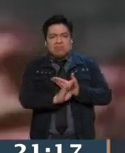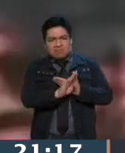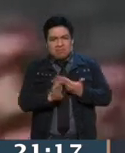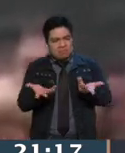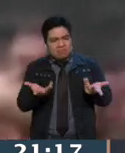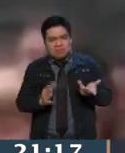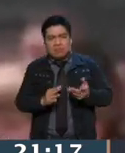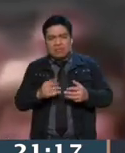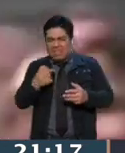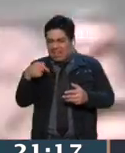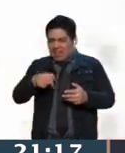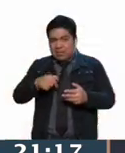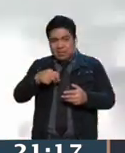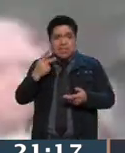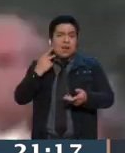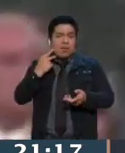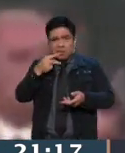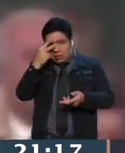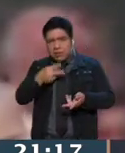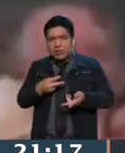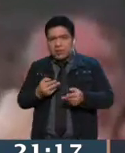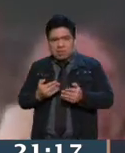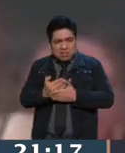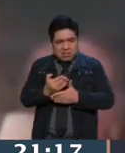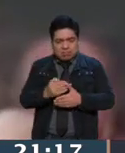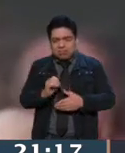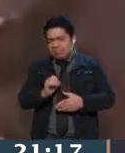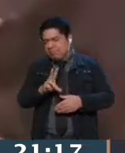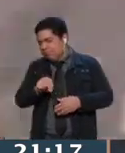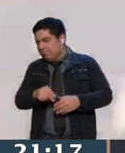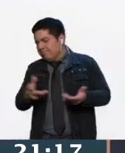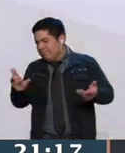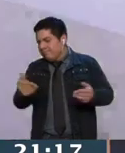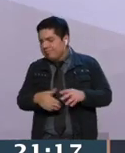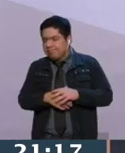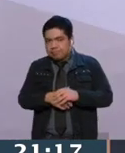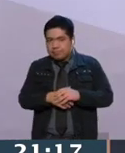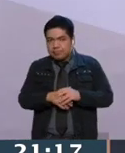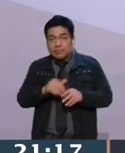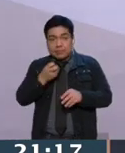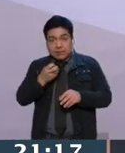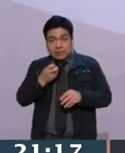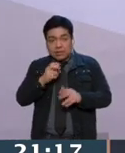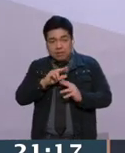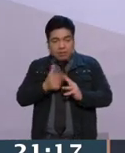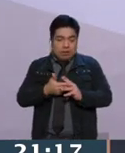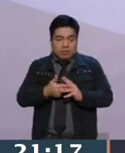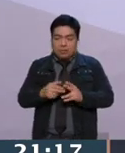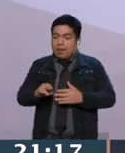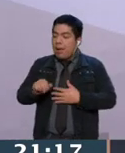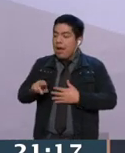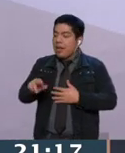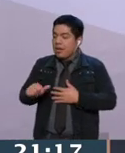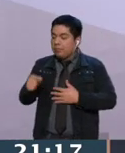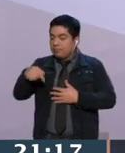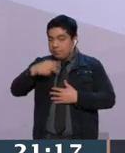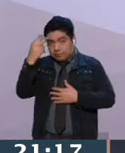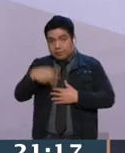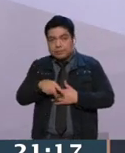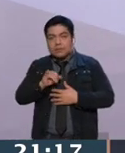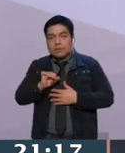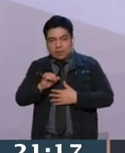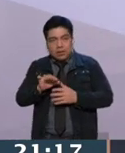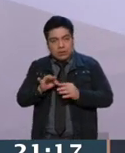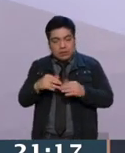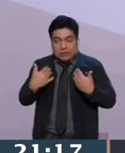para intervenir en la vida política nacional. Excelente, doctor. Este hecho que nos mencionas, el asesinato de Kiki Camarena aquí en México, también fue un punto de